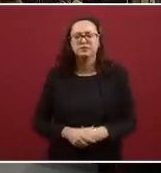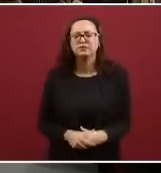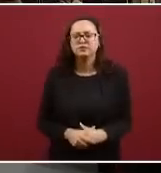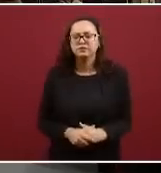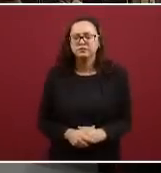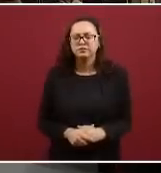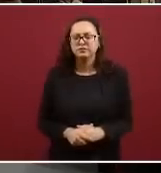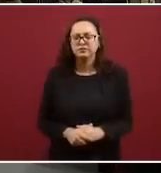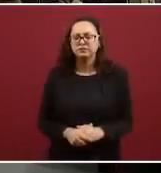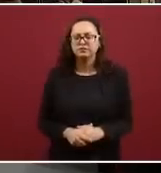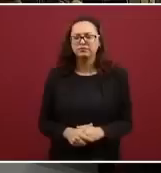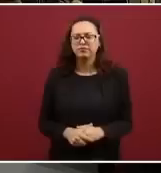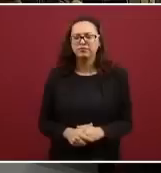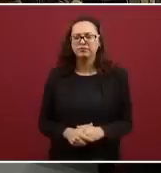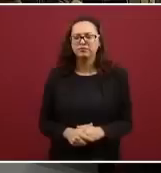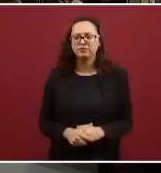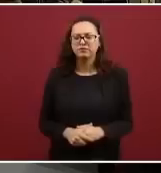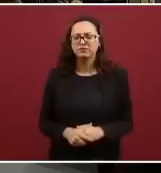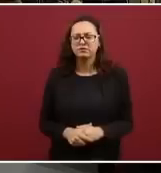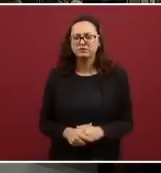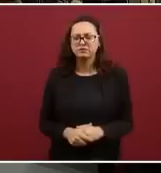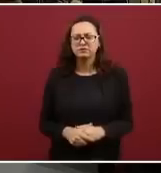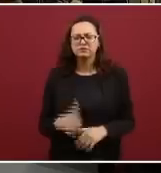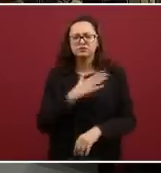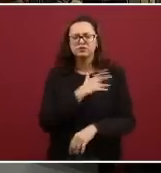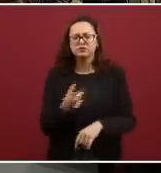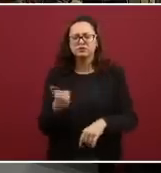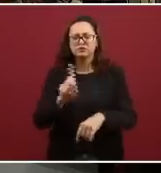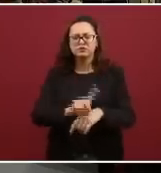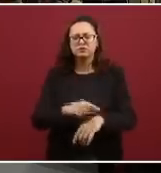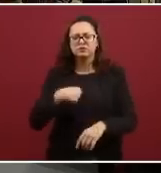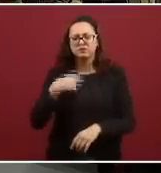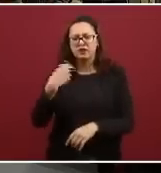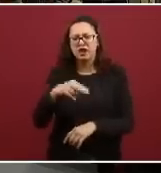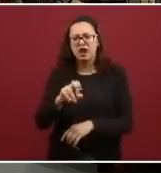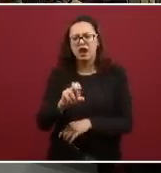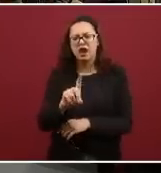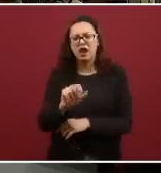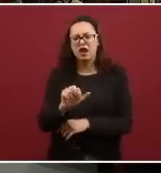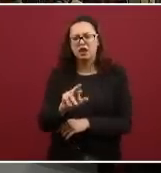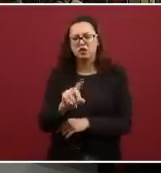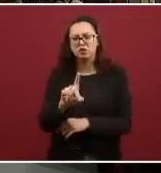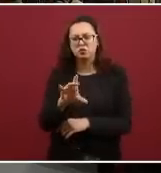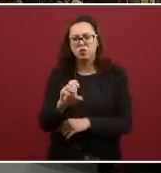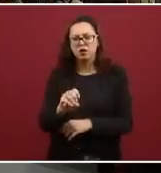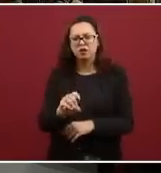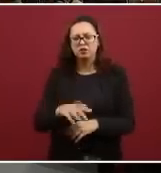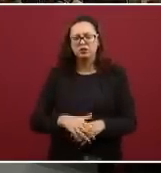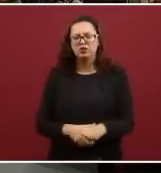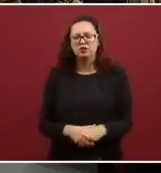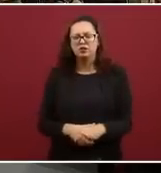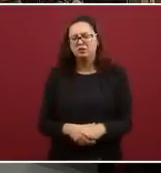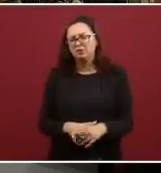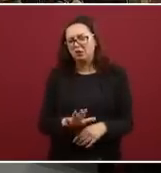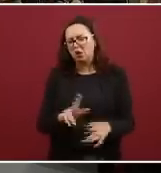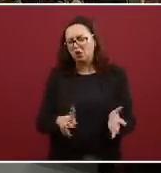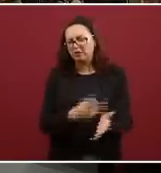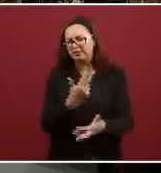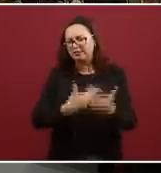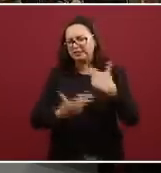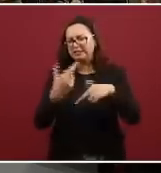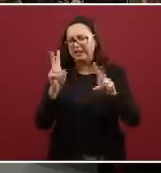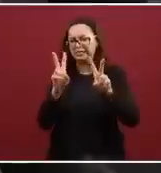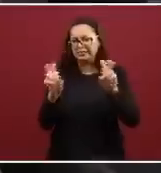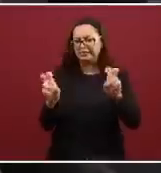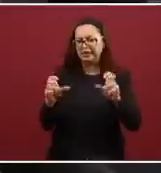bueno derivaciones y quisiera explicar esa pequeña minoría les